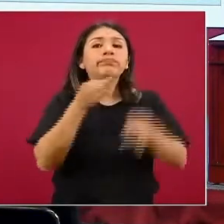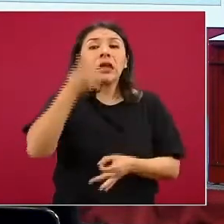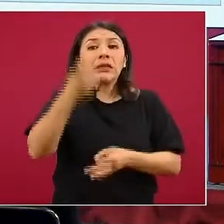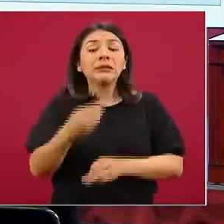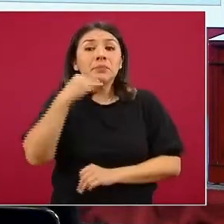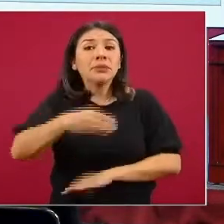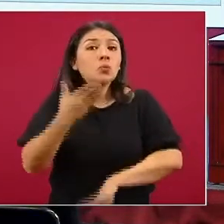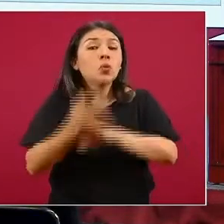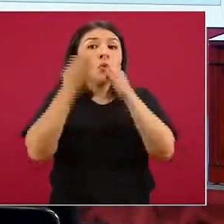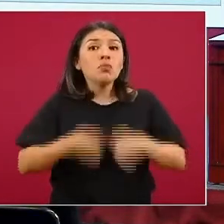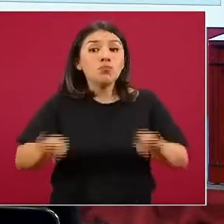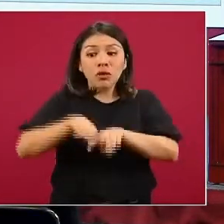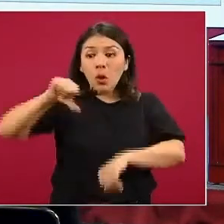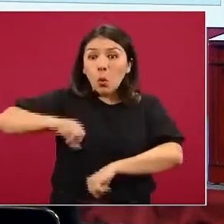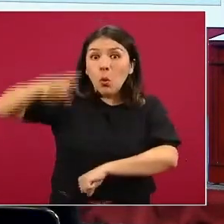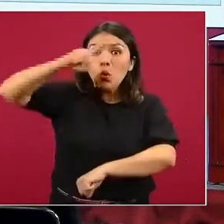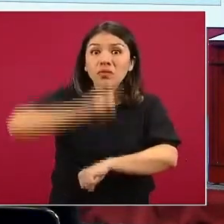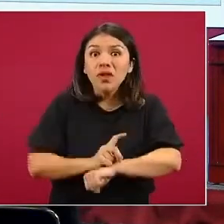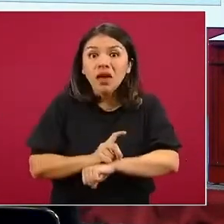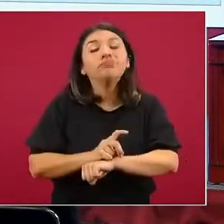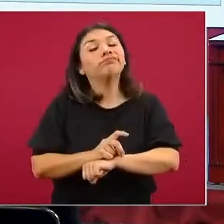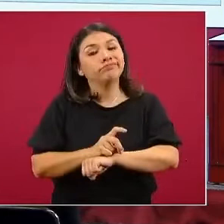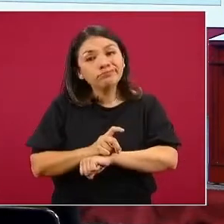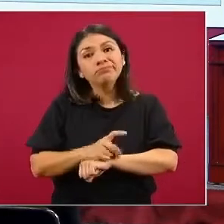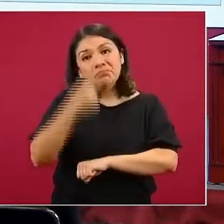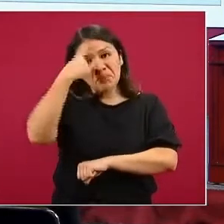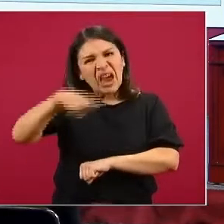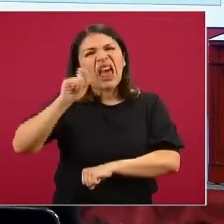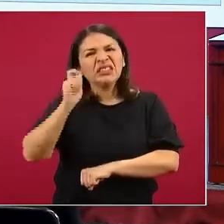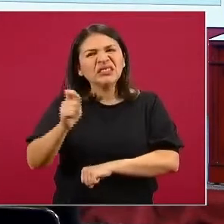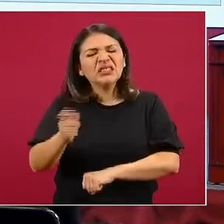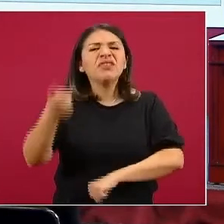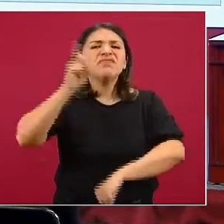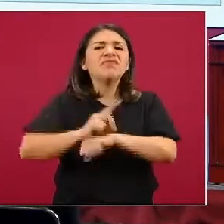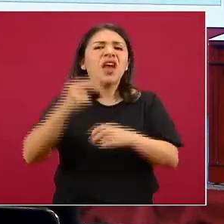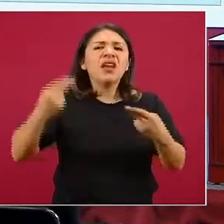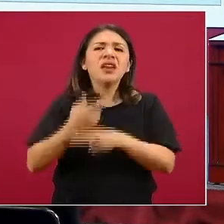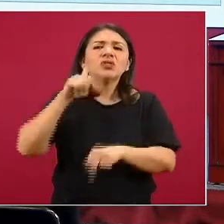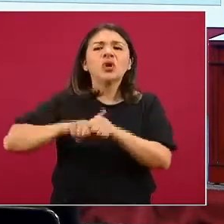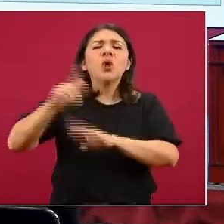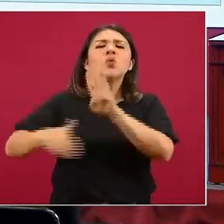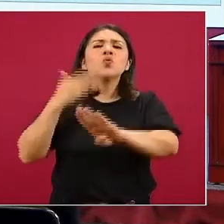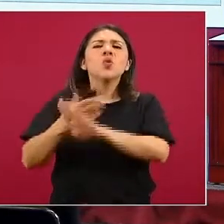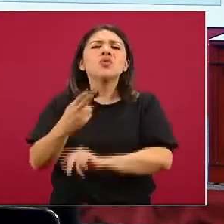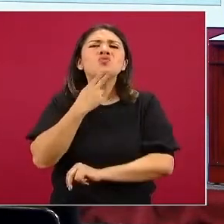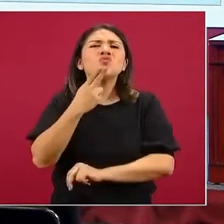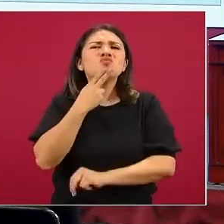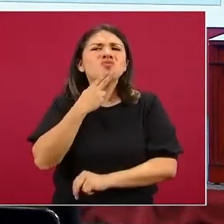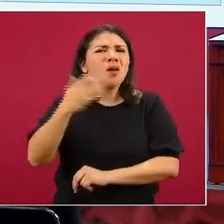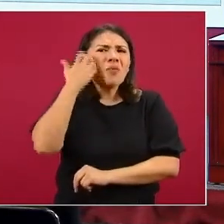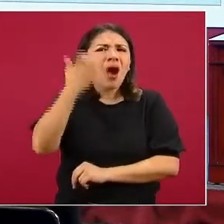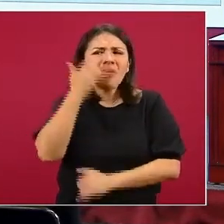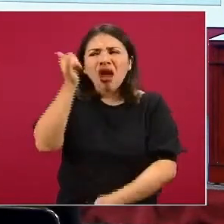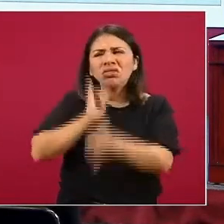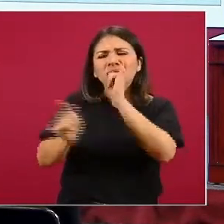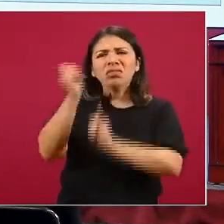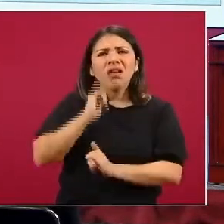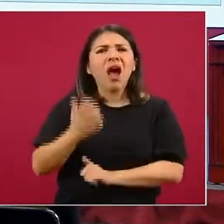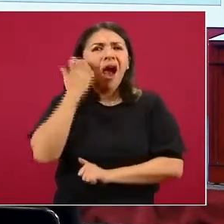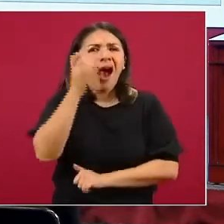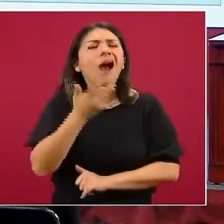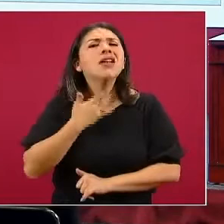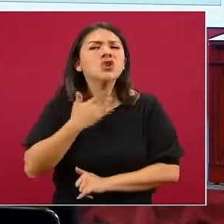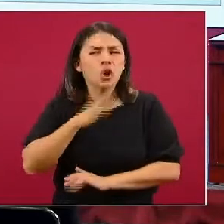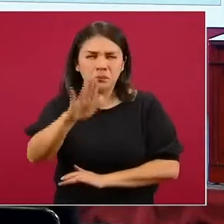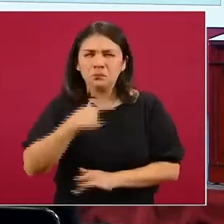tan importante en un día como hoy, donde celebramos el Día Nacional en contra del consumo nocivo de alcohol. Me permito corregir